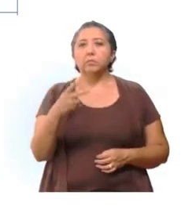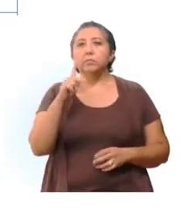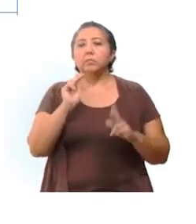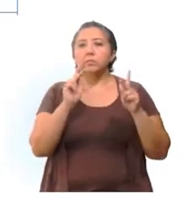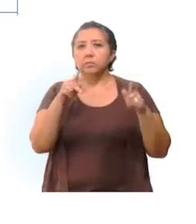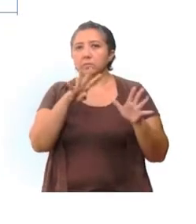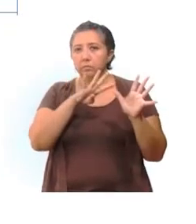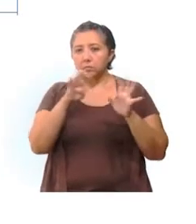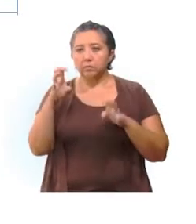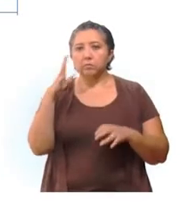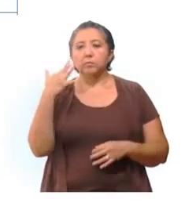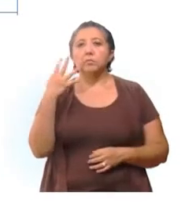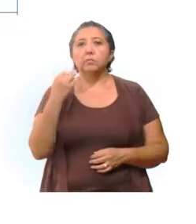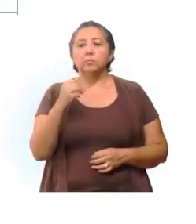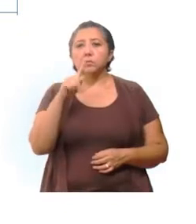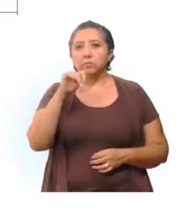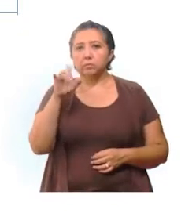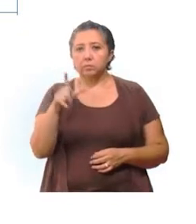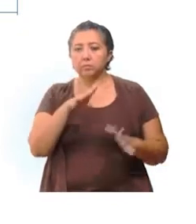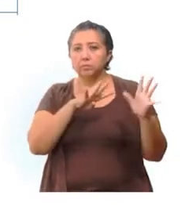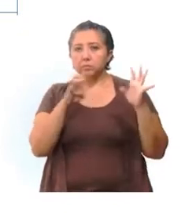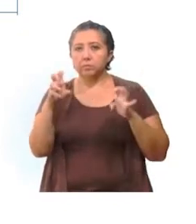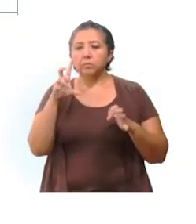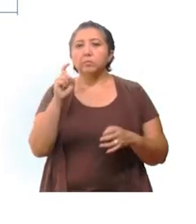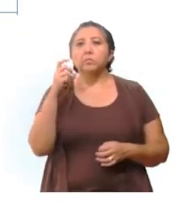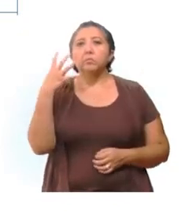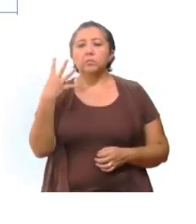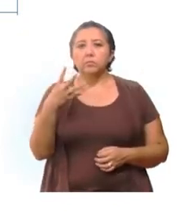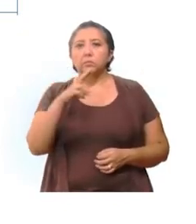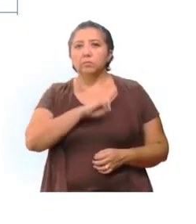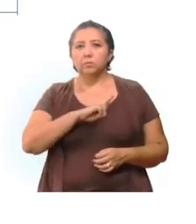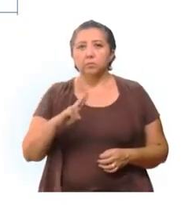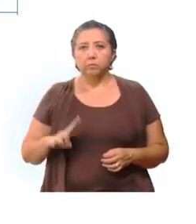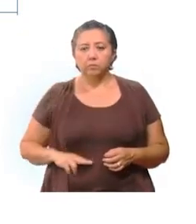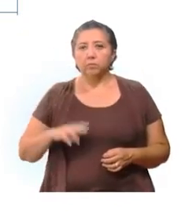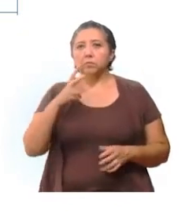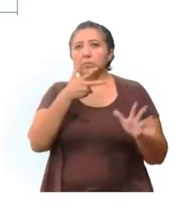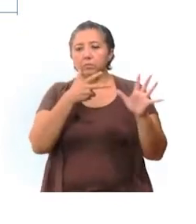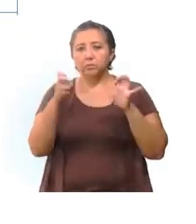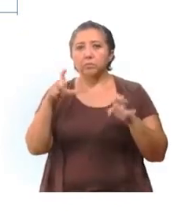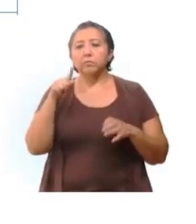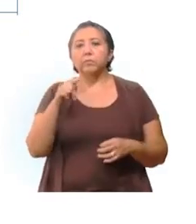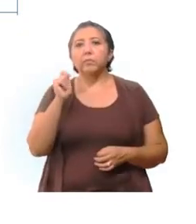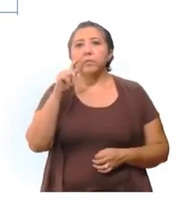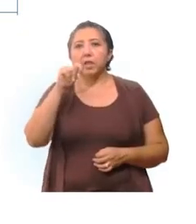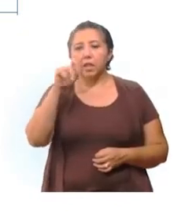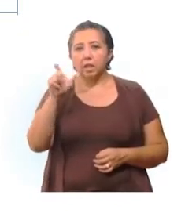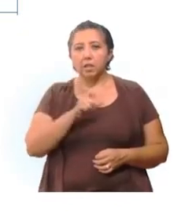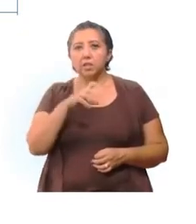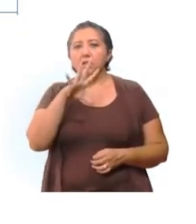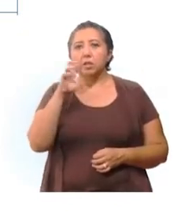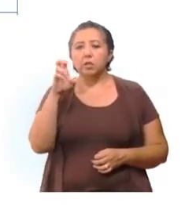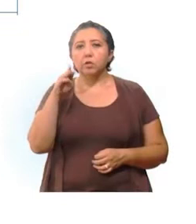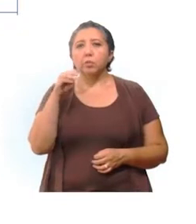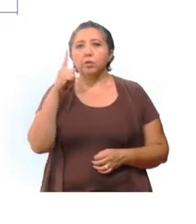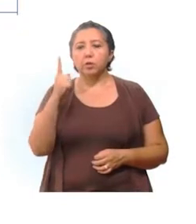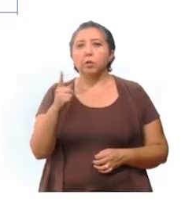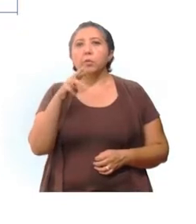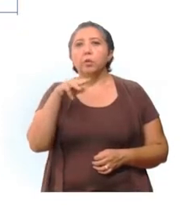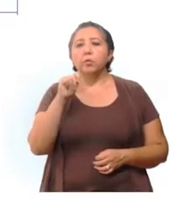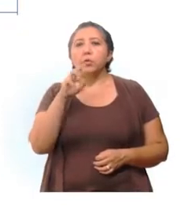Progreso 959, Ticul 934, Humán 870, Tecash 591,